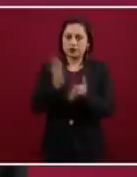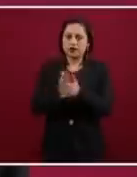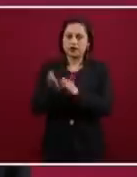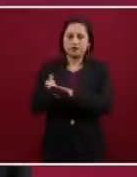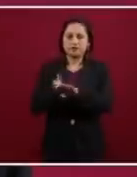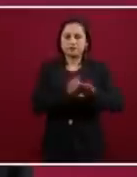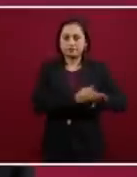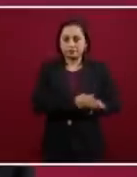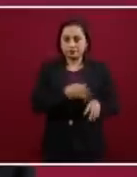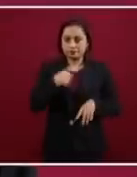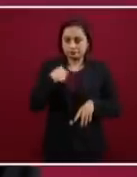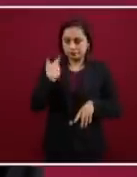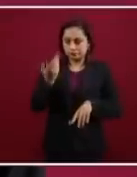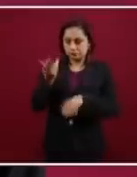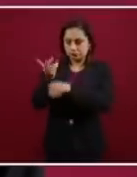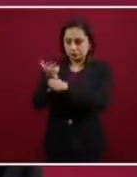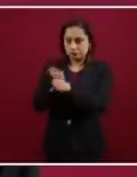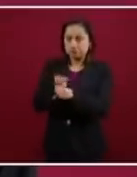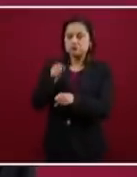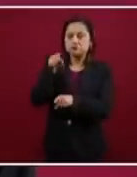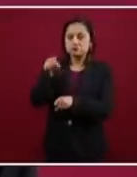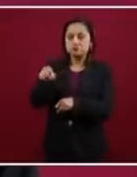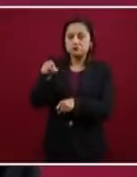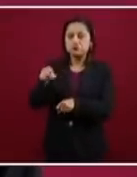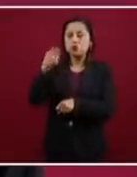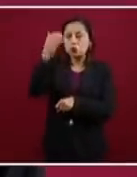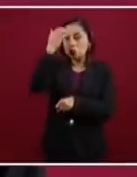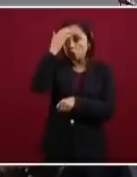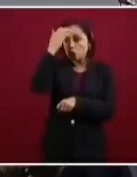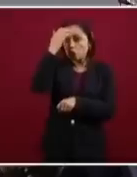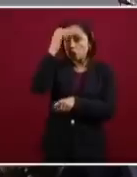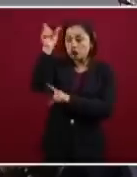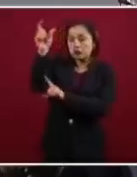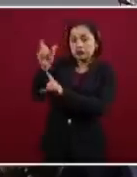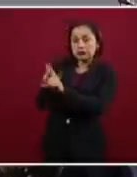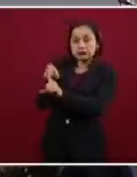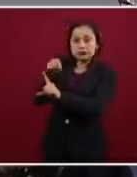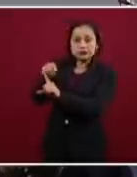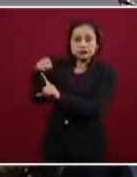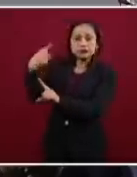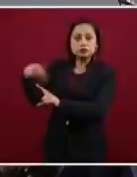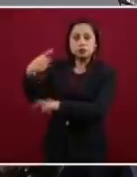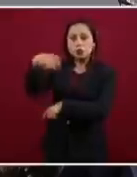te invito a que conozcas la trayectoria de